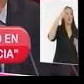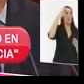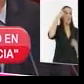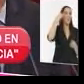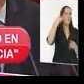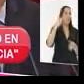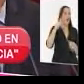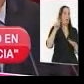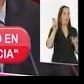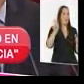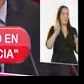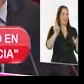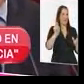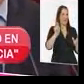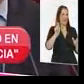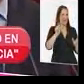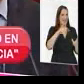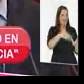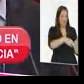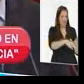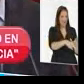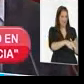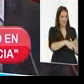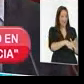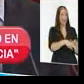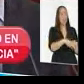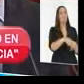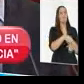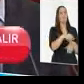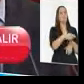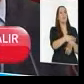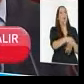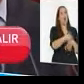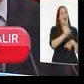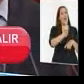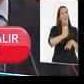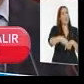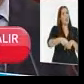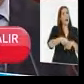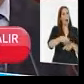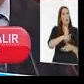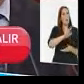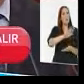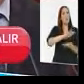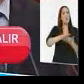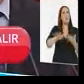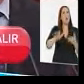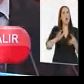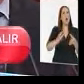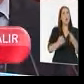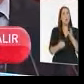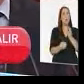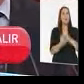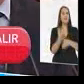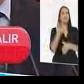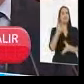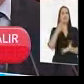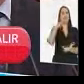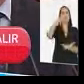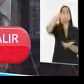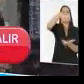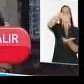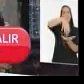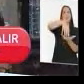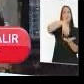todavía existe sobre lo que fue el cristinismo un enojo tan grande de la gente, una indignación tan grande. Ahora, el problema